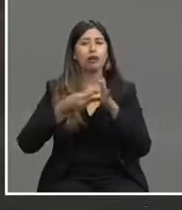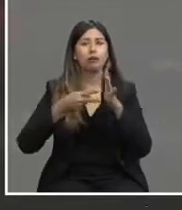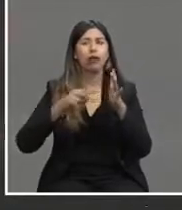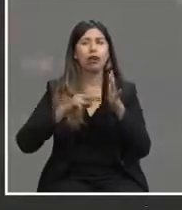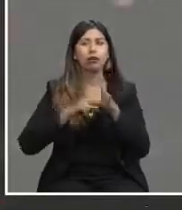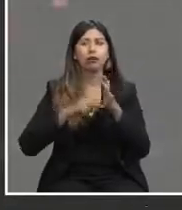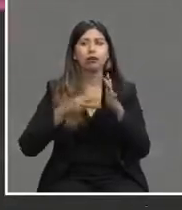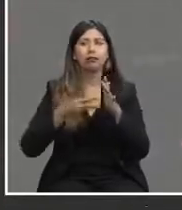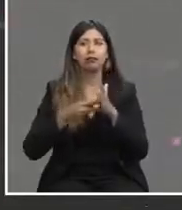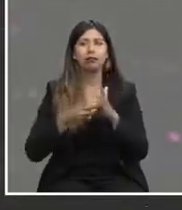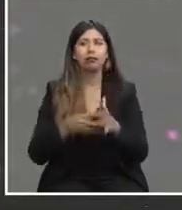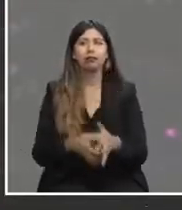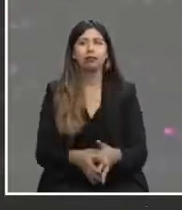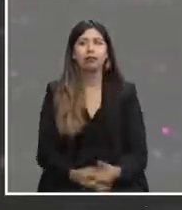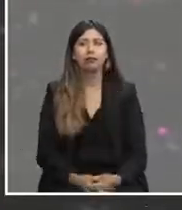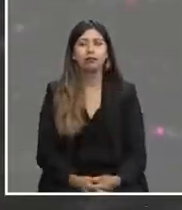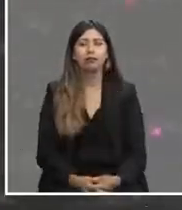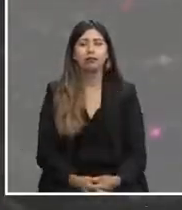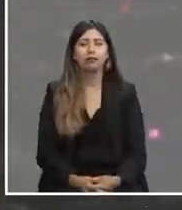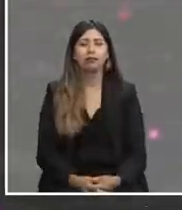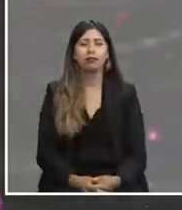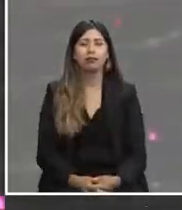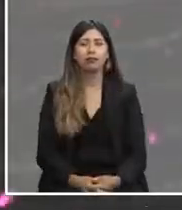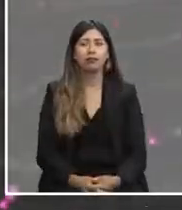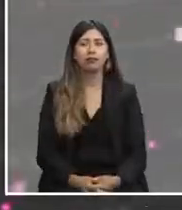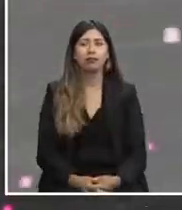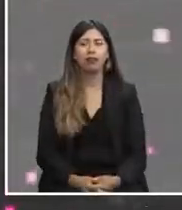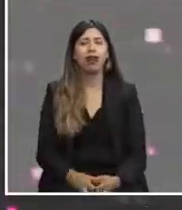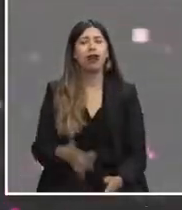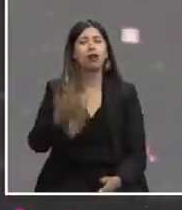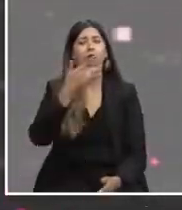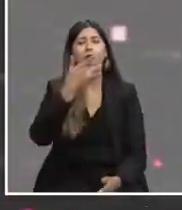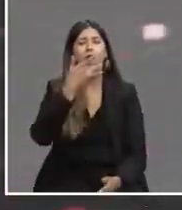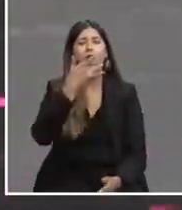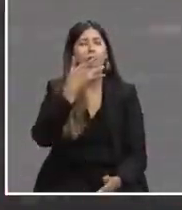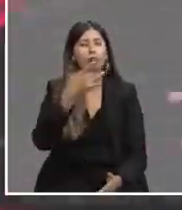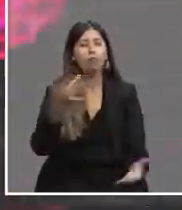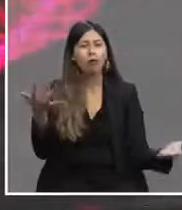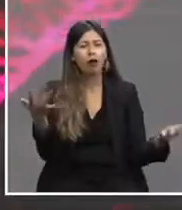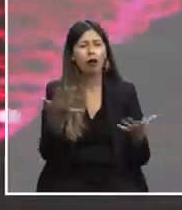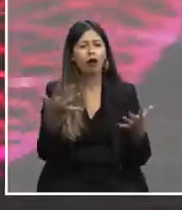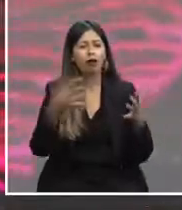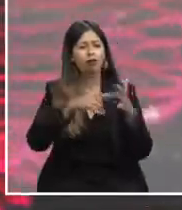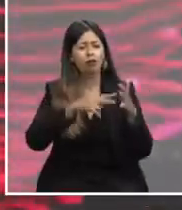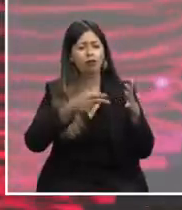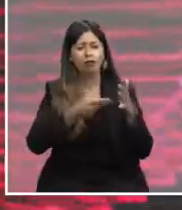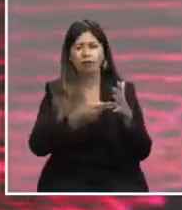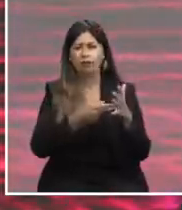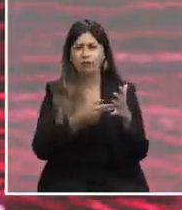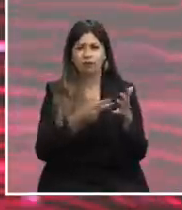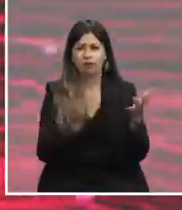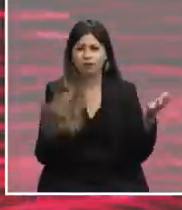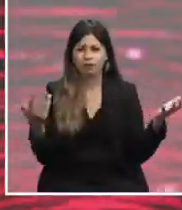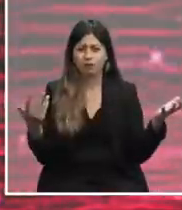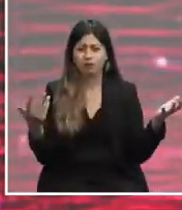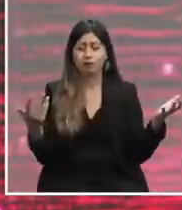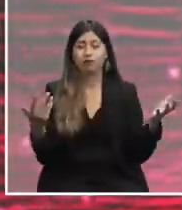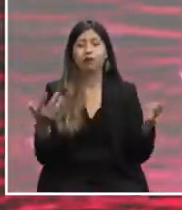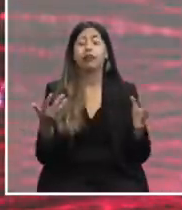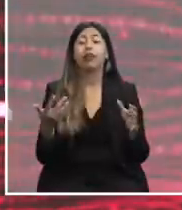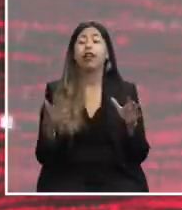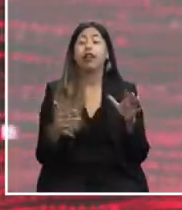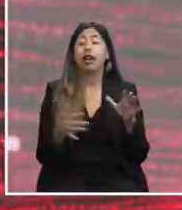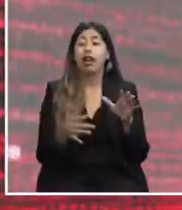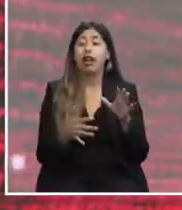¿Por qué los volcanes se nos vuelven un problema? Porque muchas veces, una vez